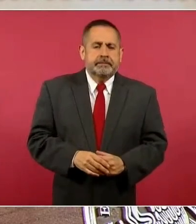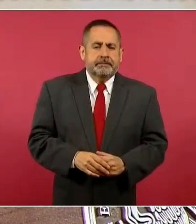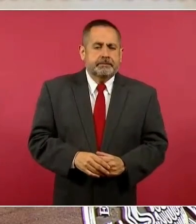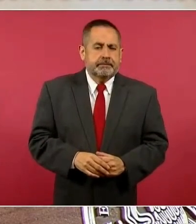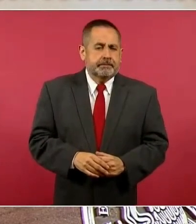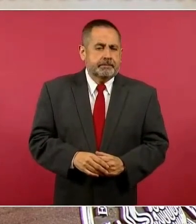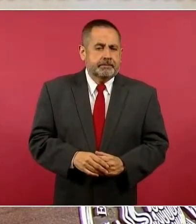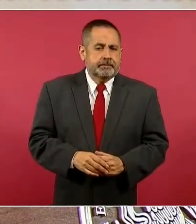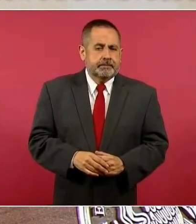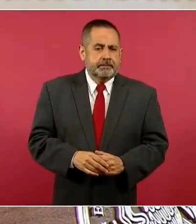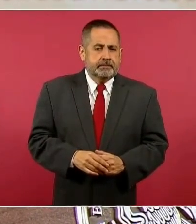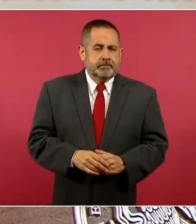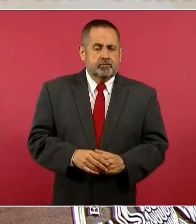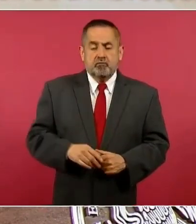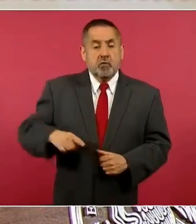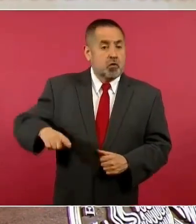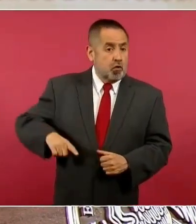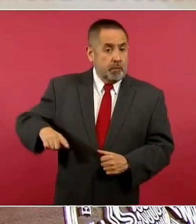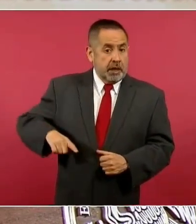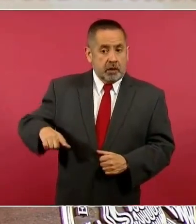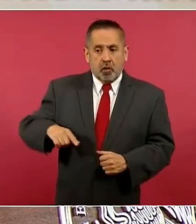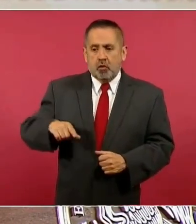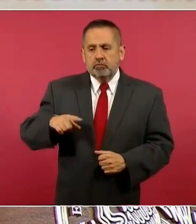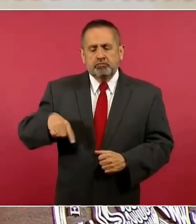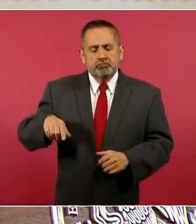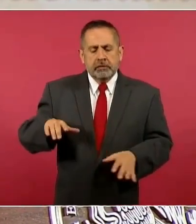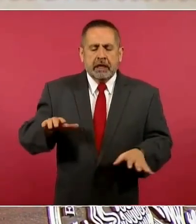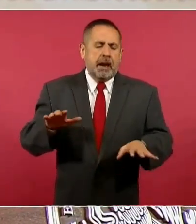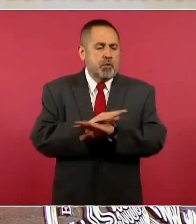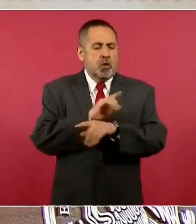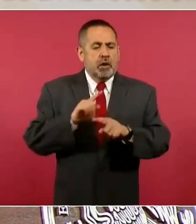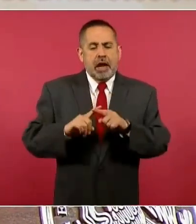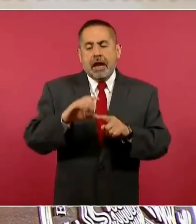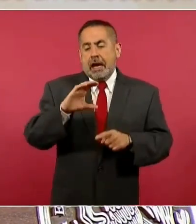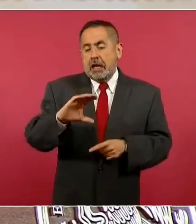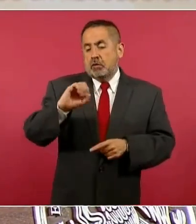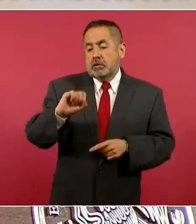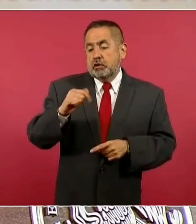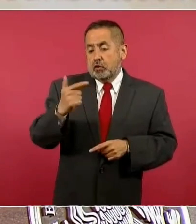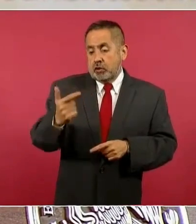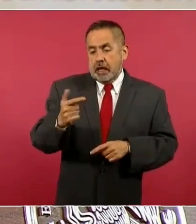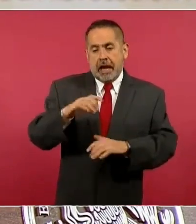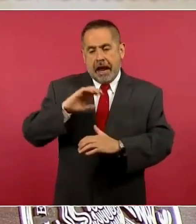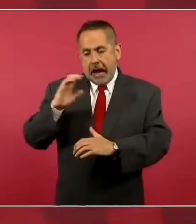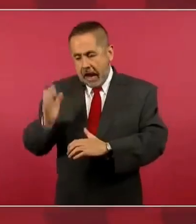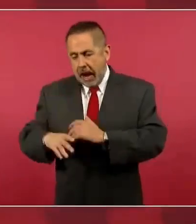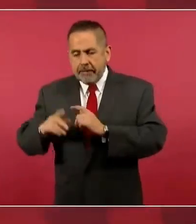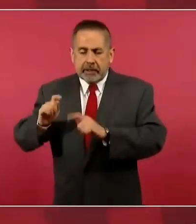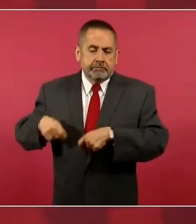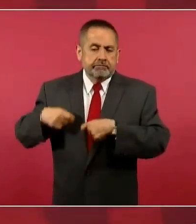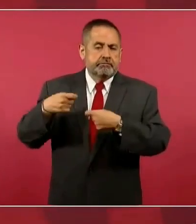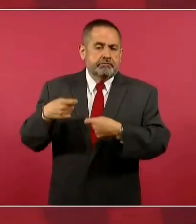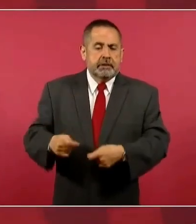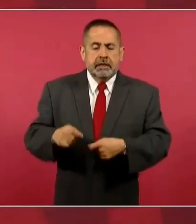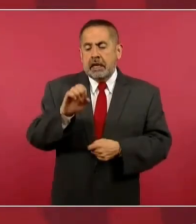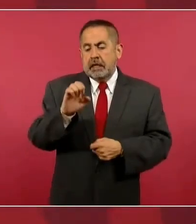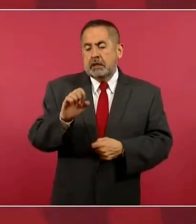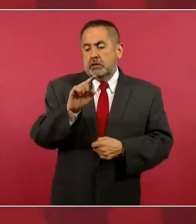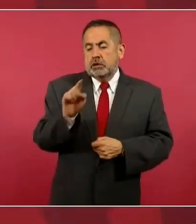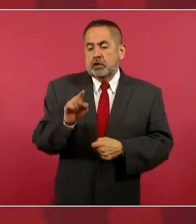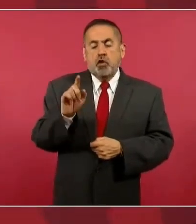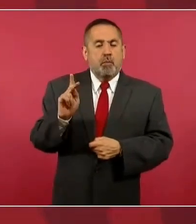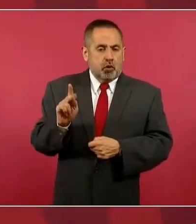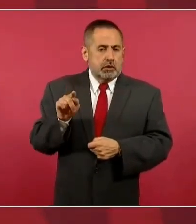un cambio de gobierno, terminó Salinas, entró Ernesto Zedillo,